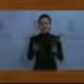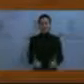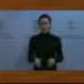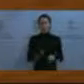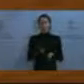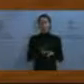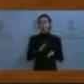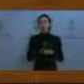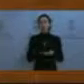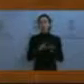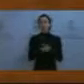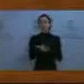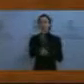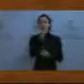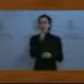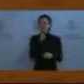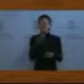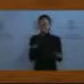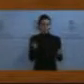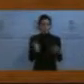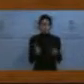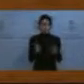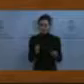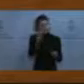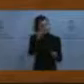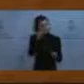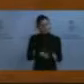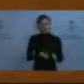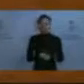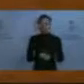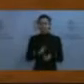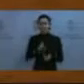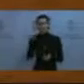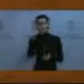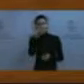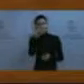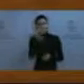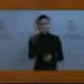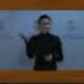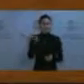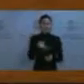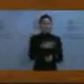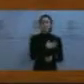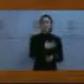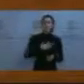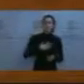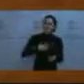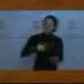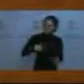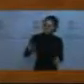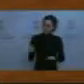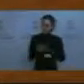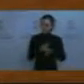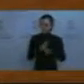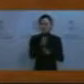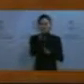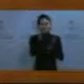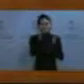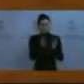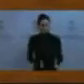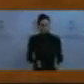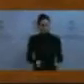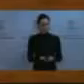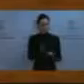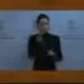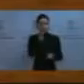gestionado y está hundida por cómo la han gestionado. Esa es la realidad, ¿no? Y no hay otra. Y lo que se pretendía por parte de la consejera,